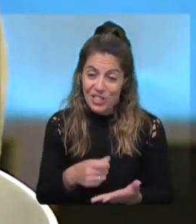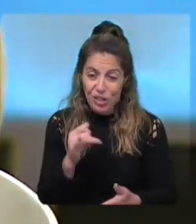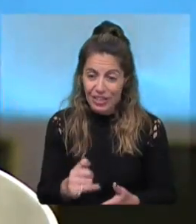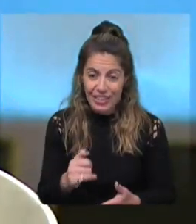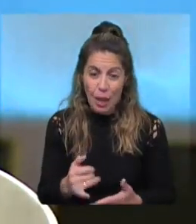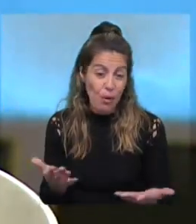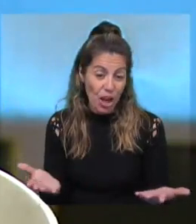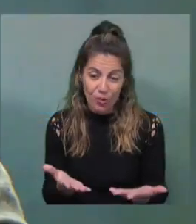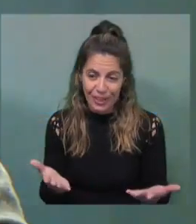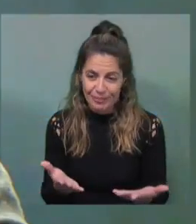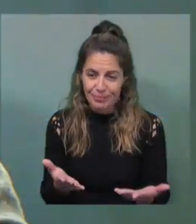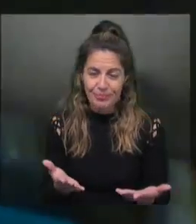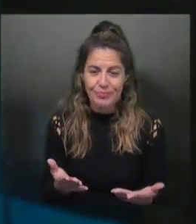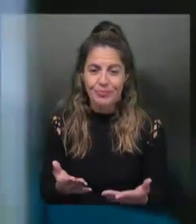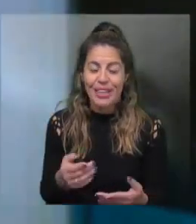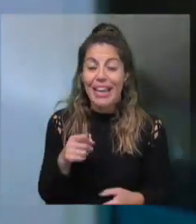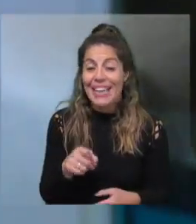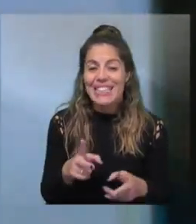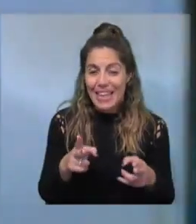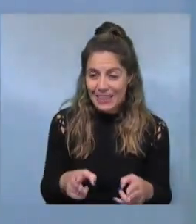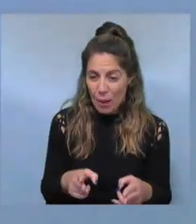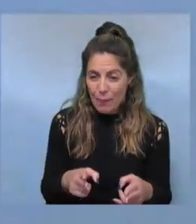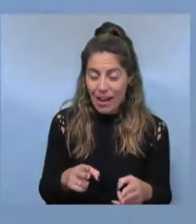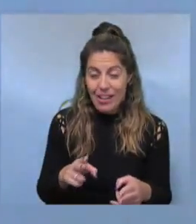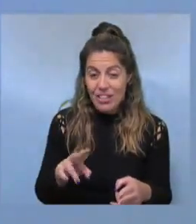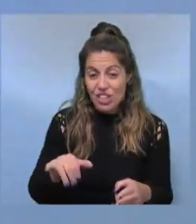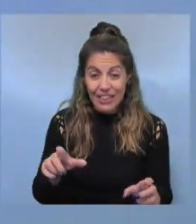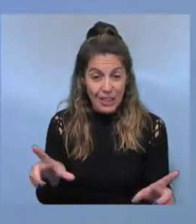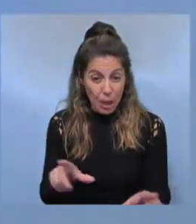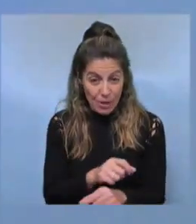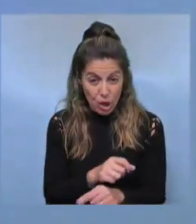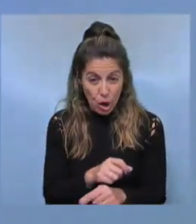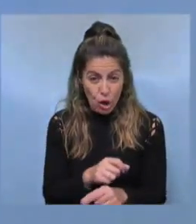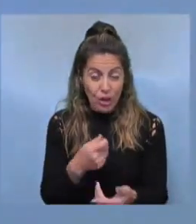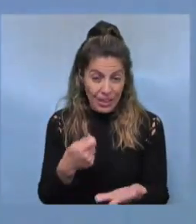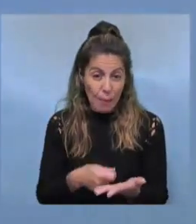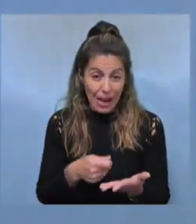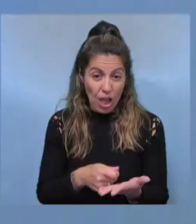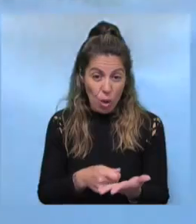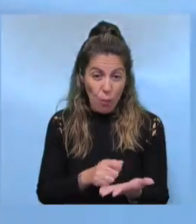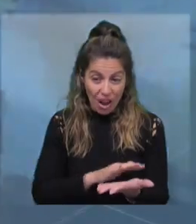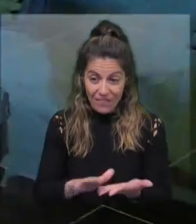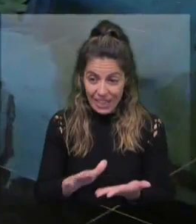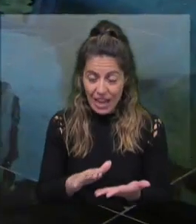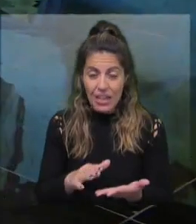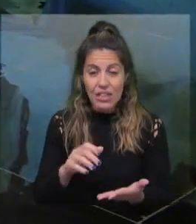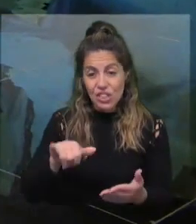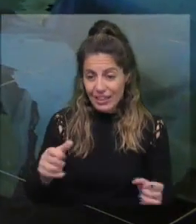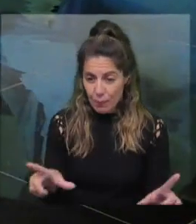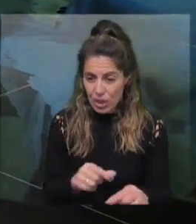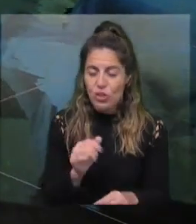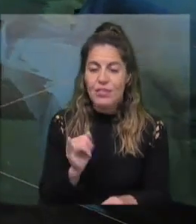tenido por ahora. Claro, sí. Hasta esa etapa, digamos, ya está concluida, ¿no? Lo que estaba cubierto por la beca está concluida. Sí.